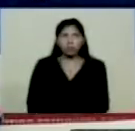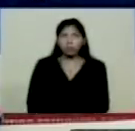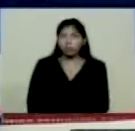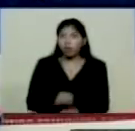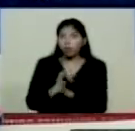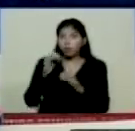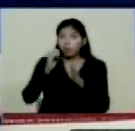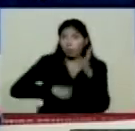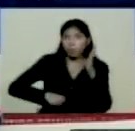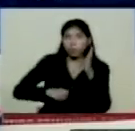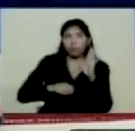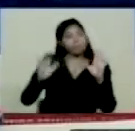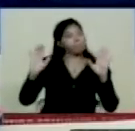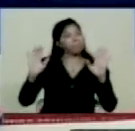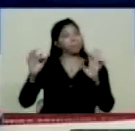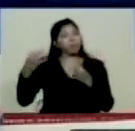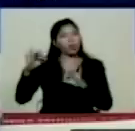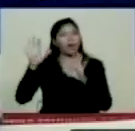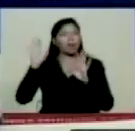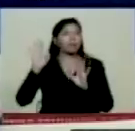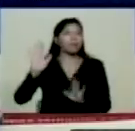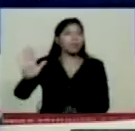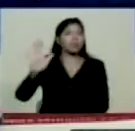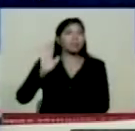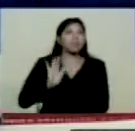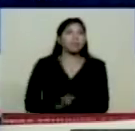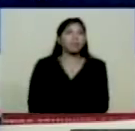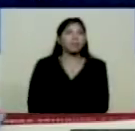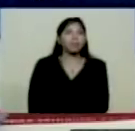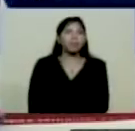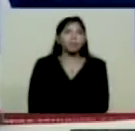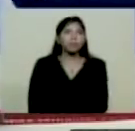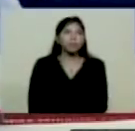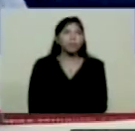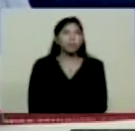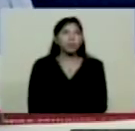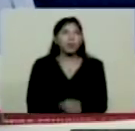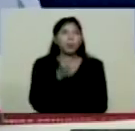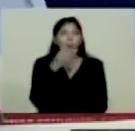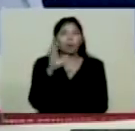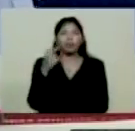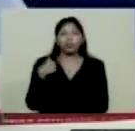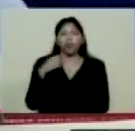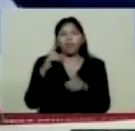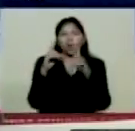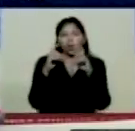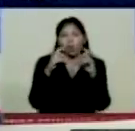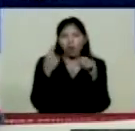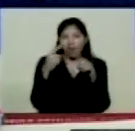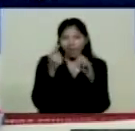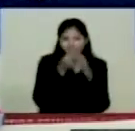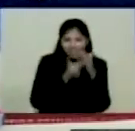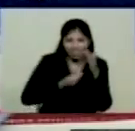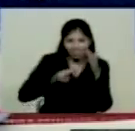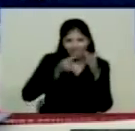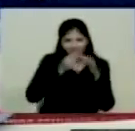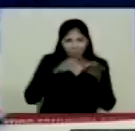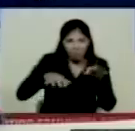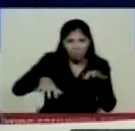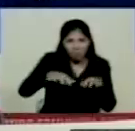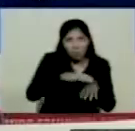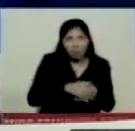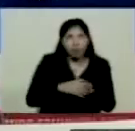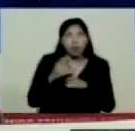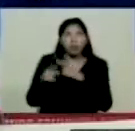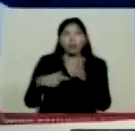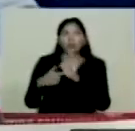quitaron? Típico. Típico. De todos modos, yo tengo fotos de ese mapita para tirar para el techo. Se las muestro en